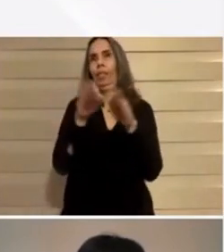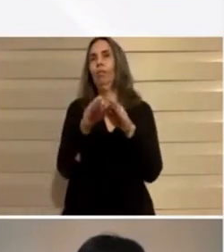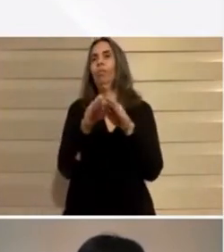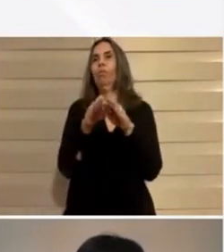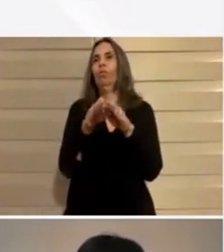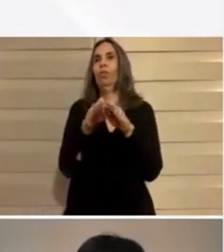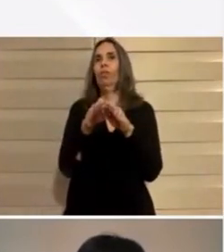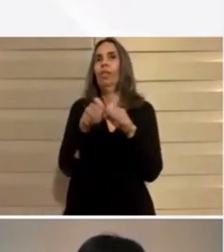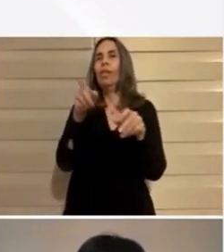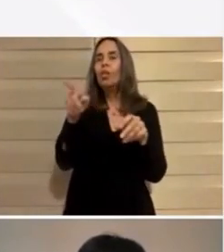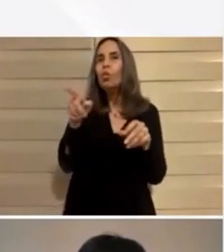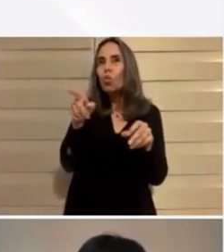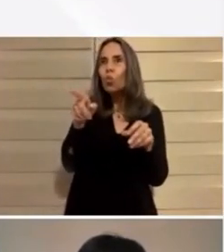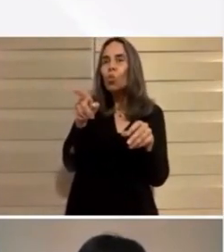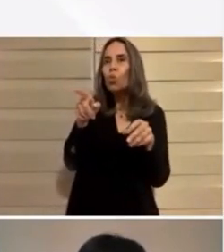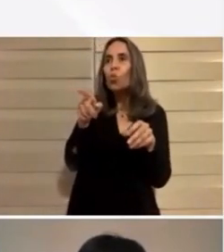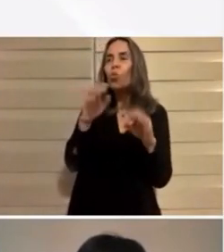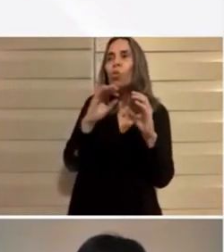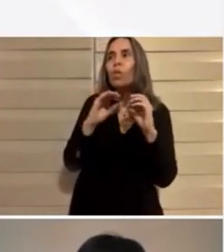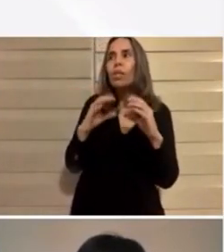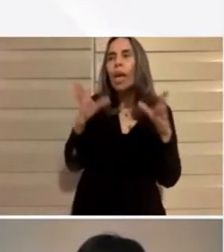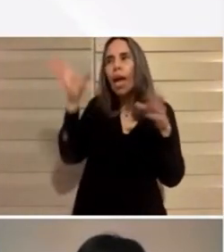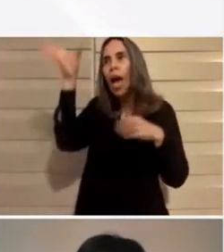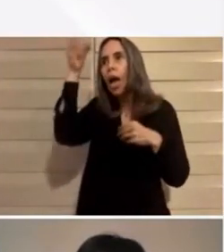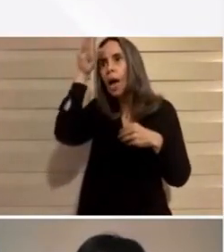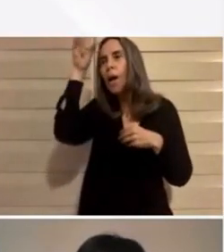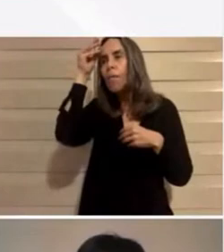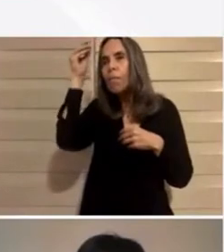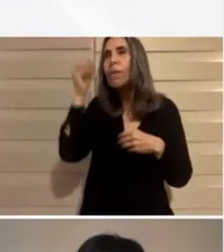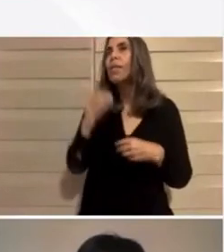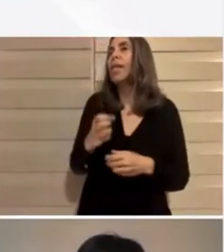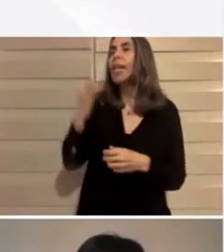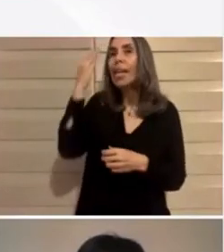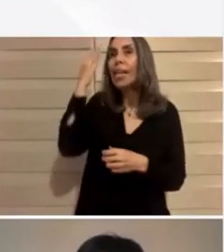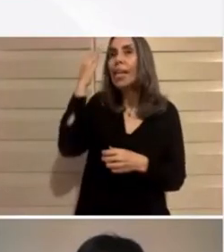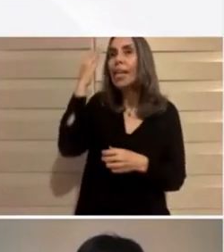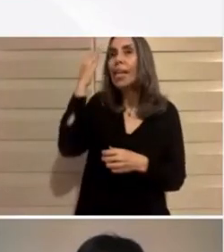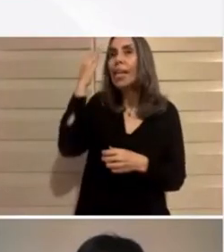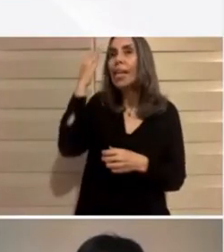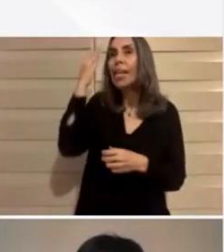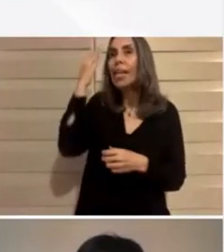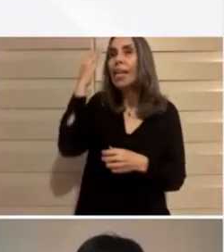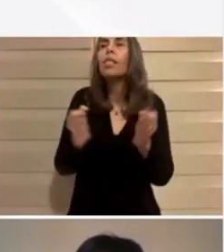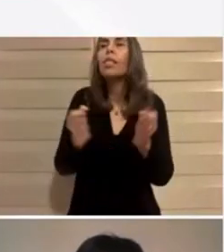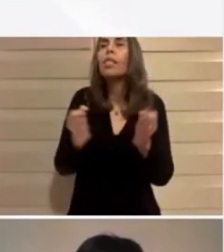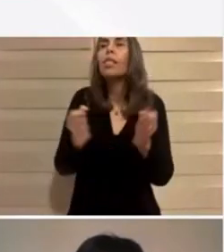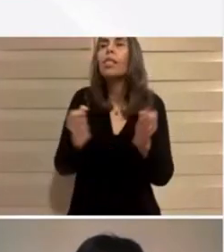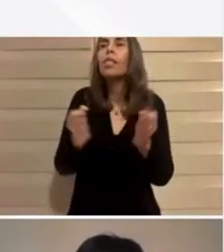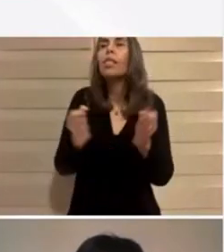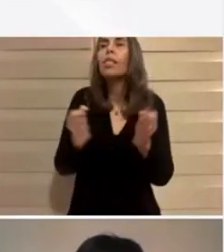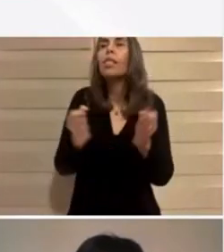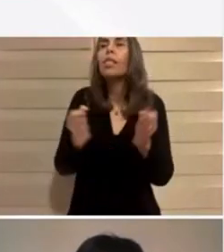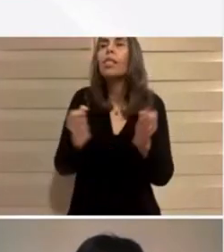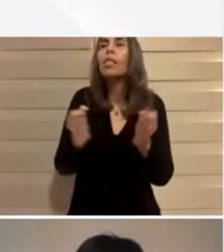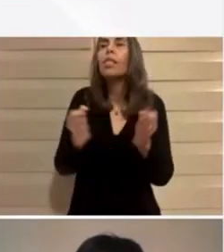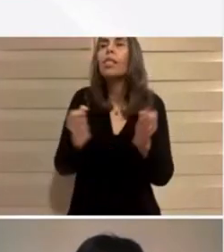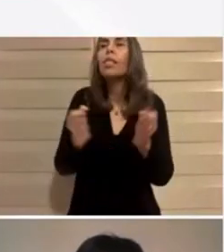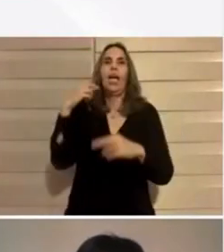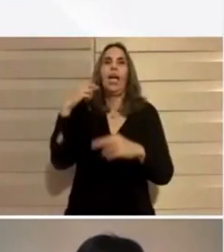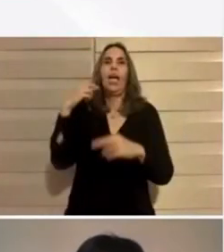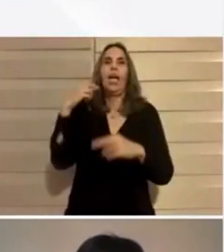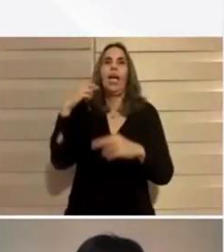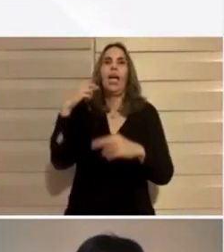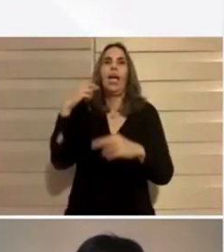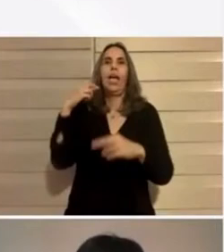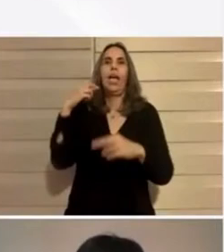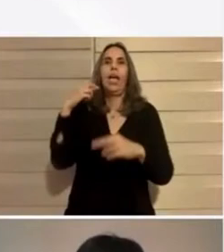estudia la economía. Yo lo aprendí de los economistas. Y las finanzas, el dinero. Fíjense que tenemos cuando somos jóvenes y